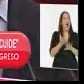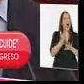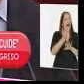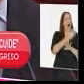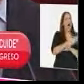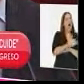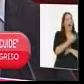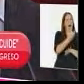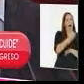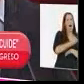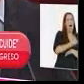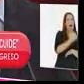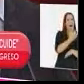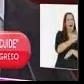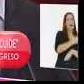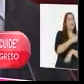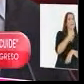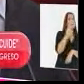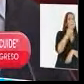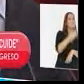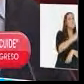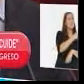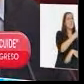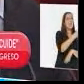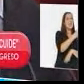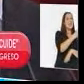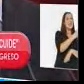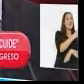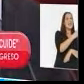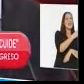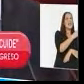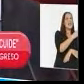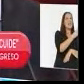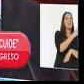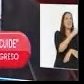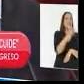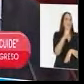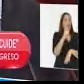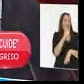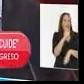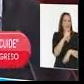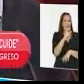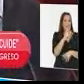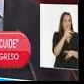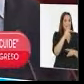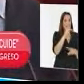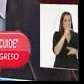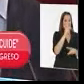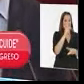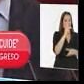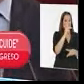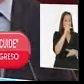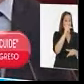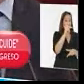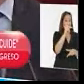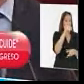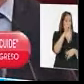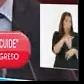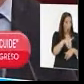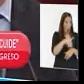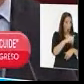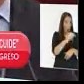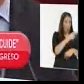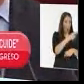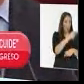está sufriendo una situación terrible, porque tiene cada vez más responsabilidades, la educación de los chicos se le va de las manos y